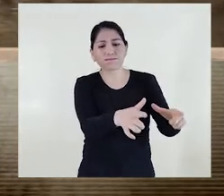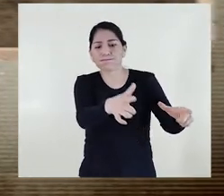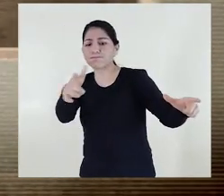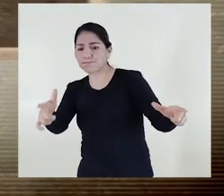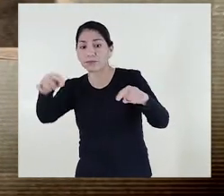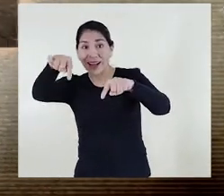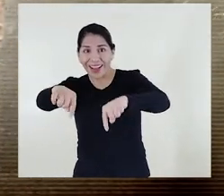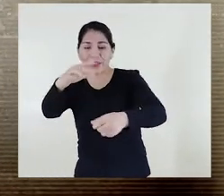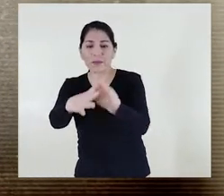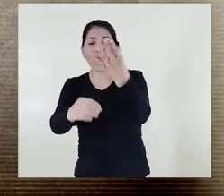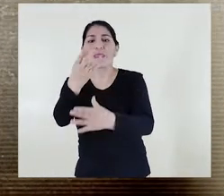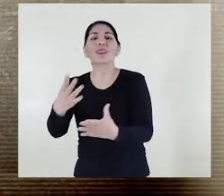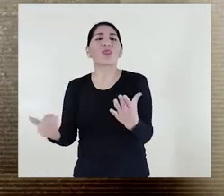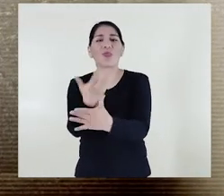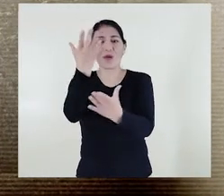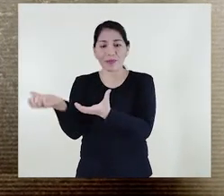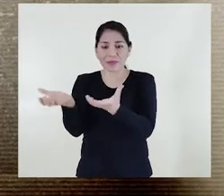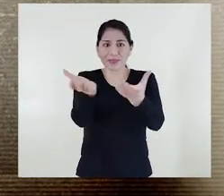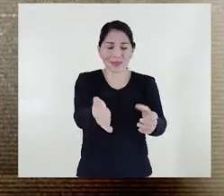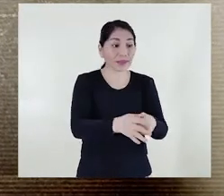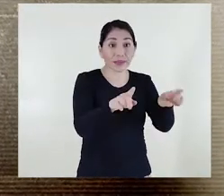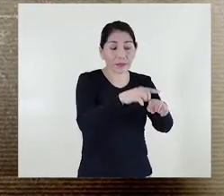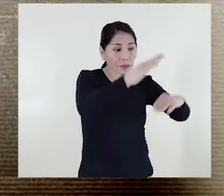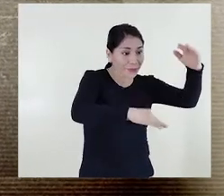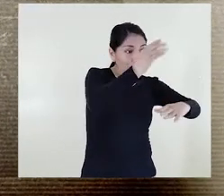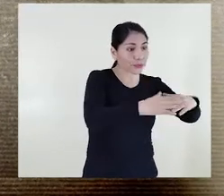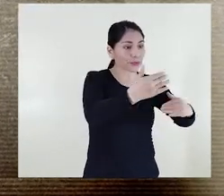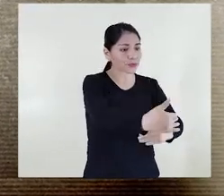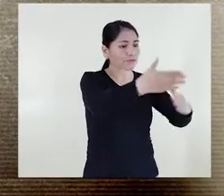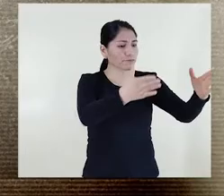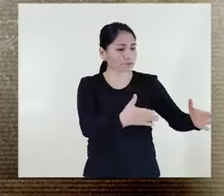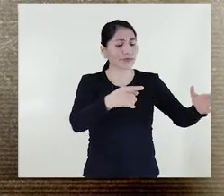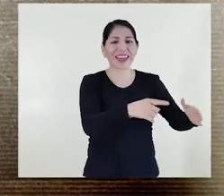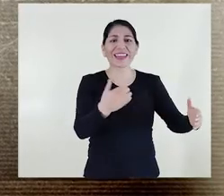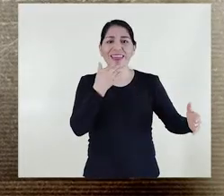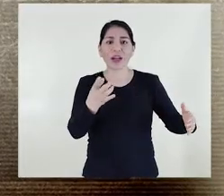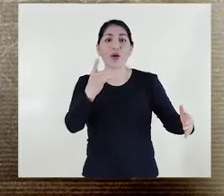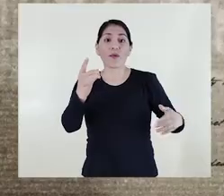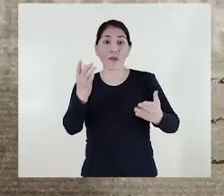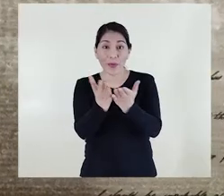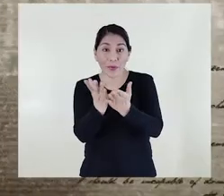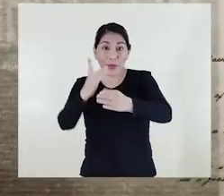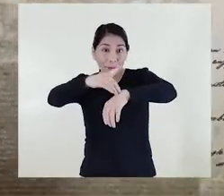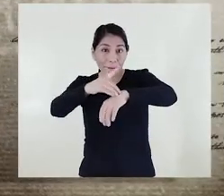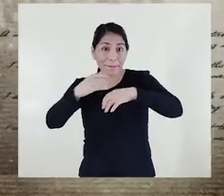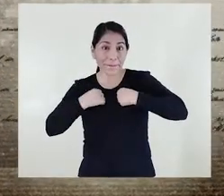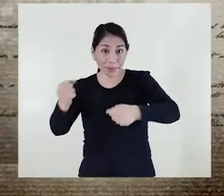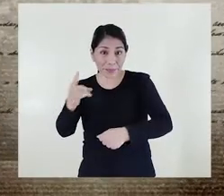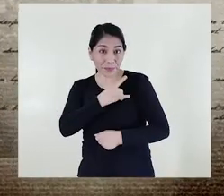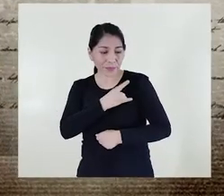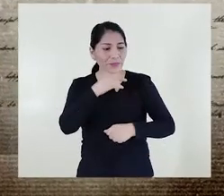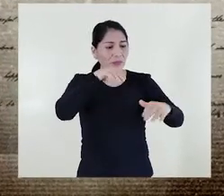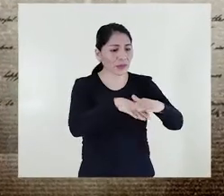con añadiduras de espacios colindantes, la adquisición de especies y la construcción de un par de pabellones que anteceden a la misma Facultad